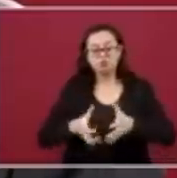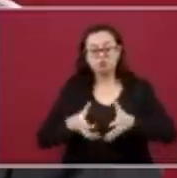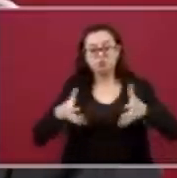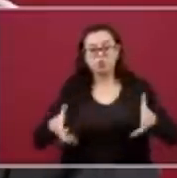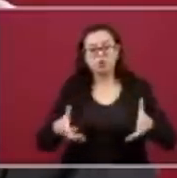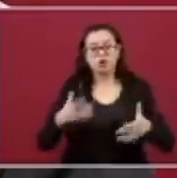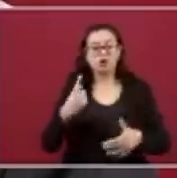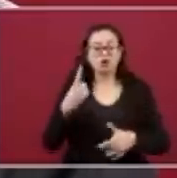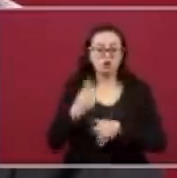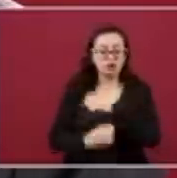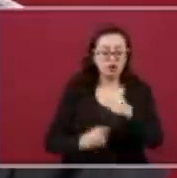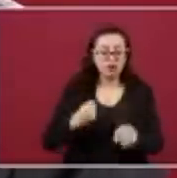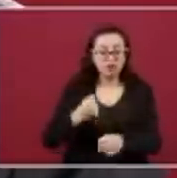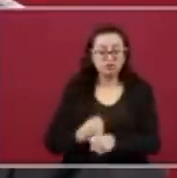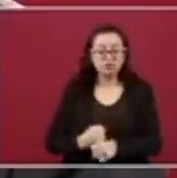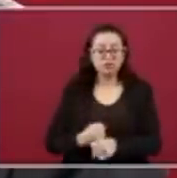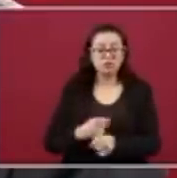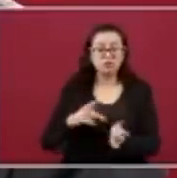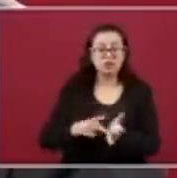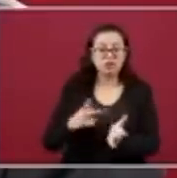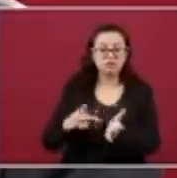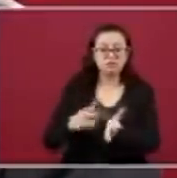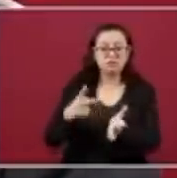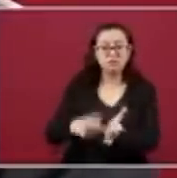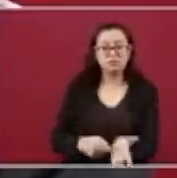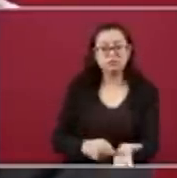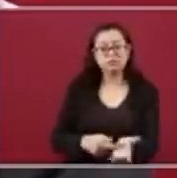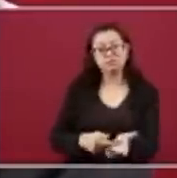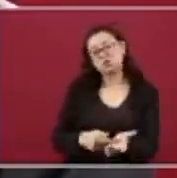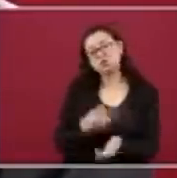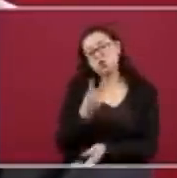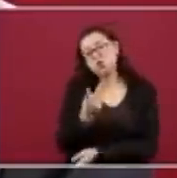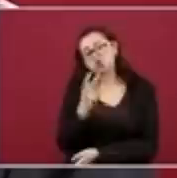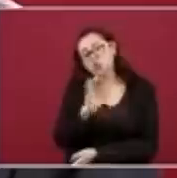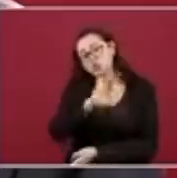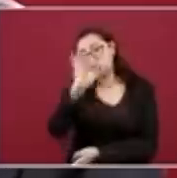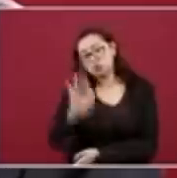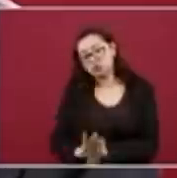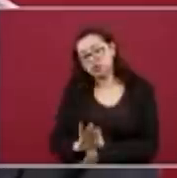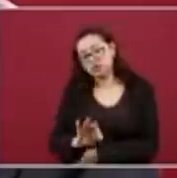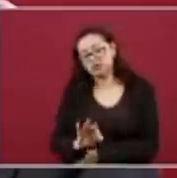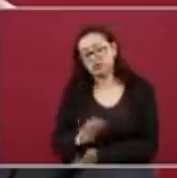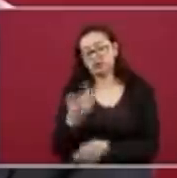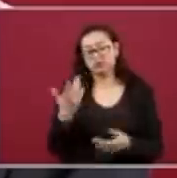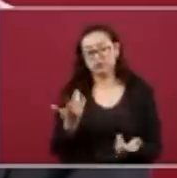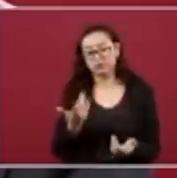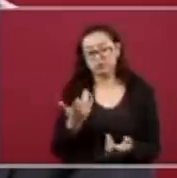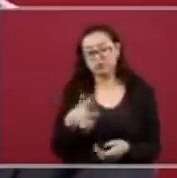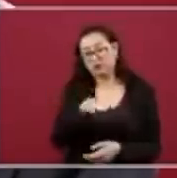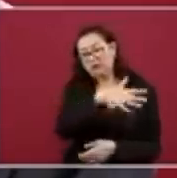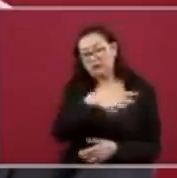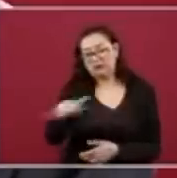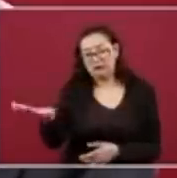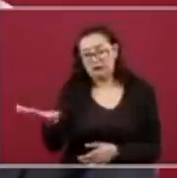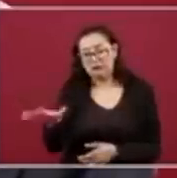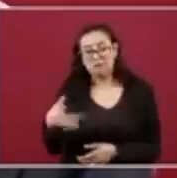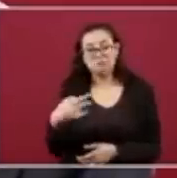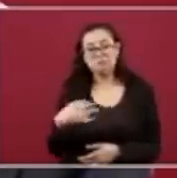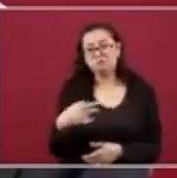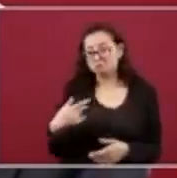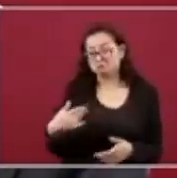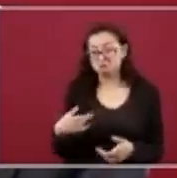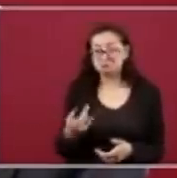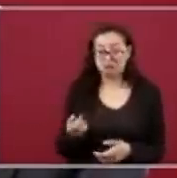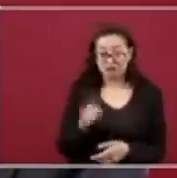del 2%. En términos generales, en términos reales, prácticamente no ha habido